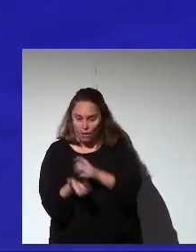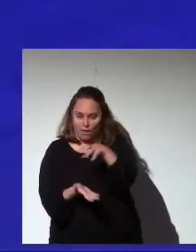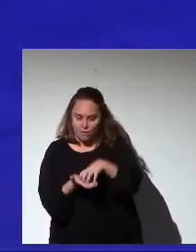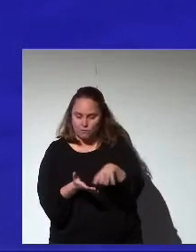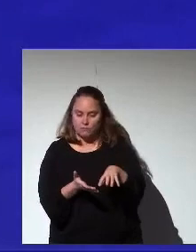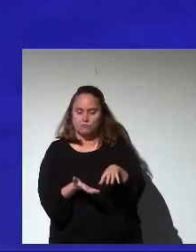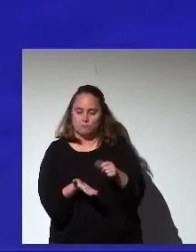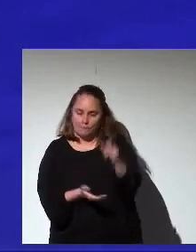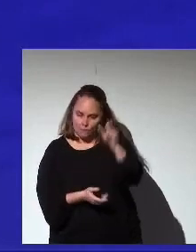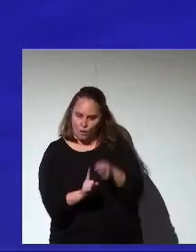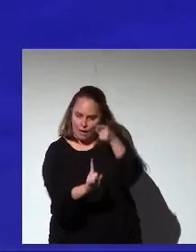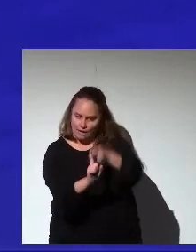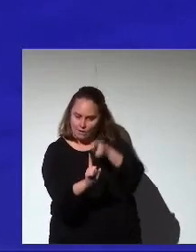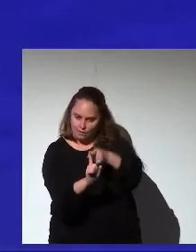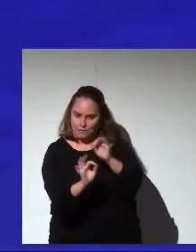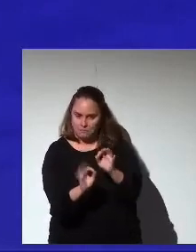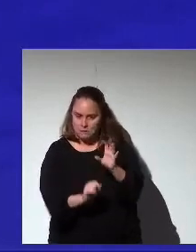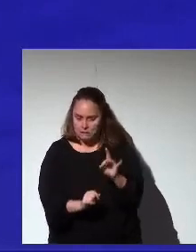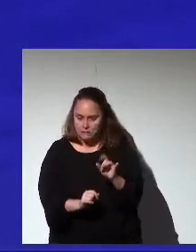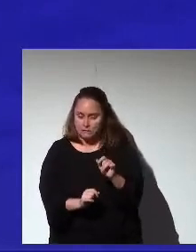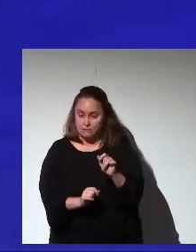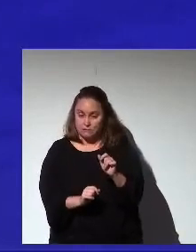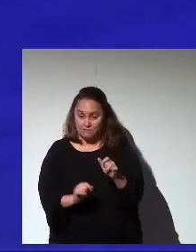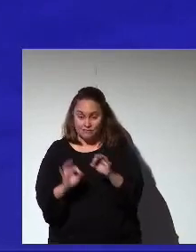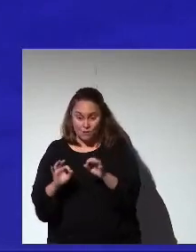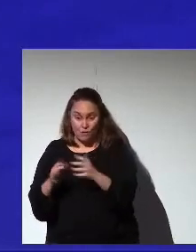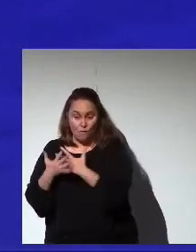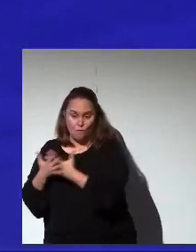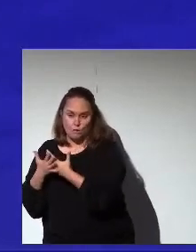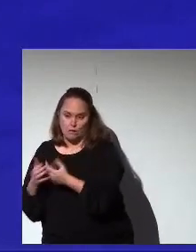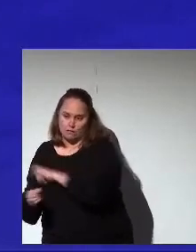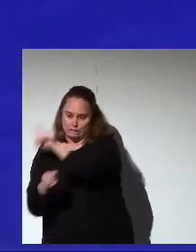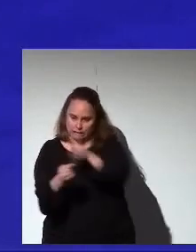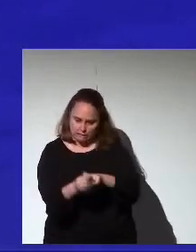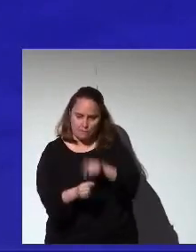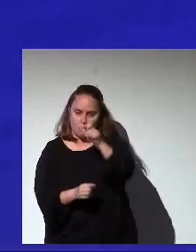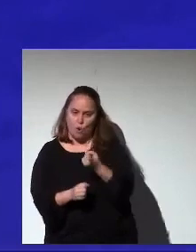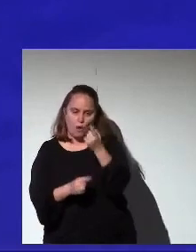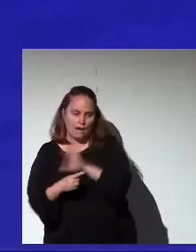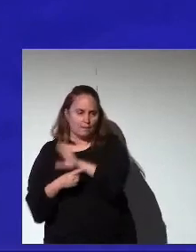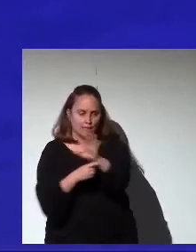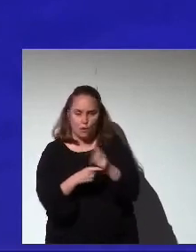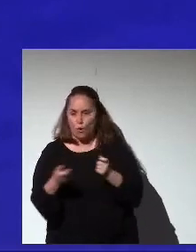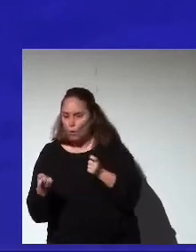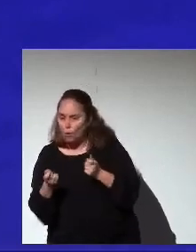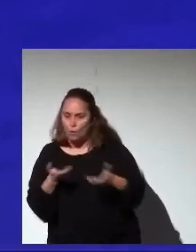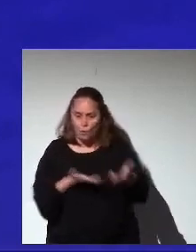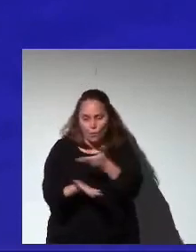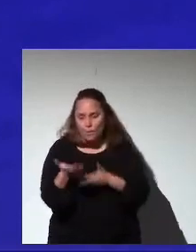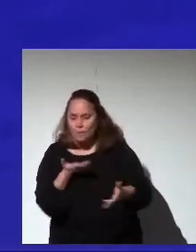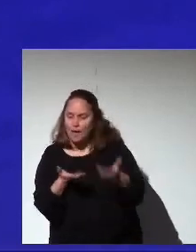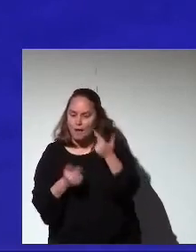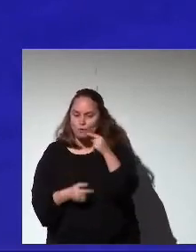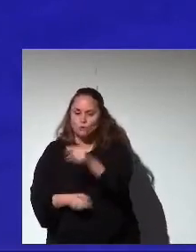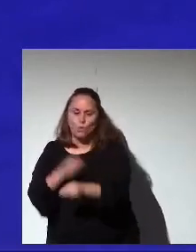tenga alguien que esté representando a todo ese mundo de voluntariado y pueda realmente coordinar cuál es la actuación de unos y de otros,